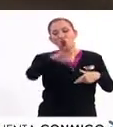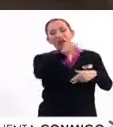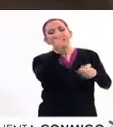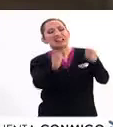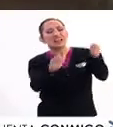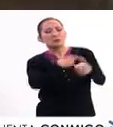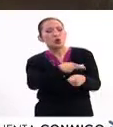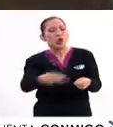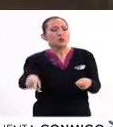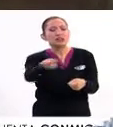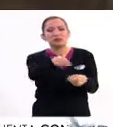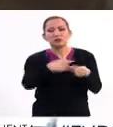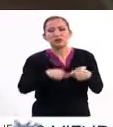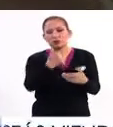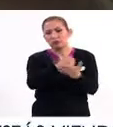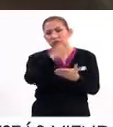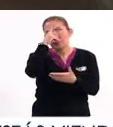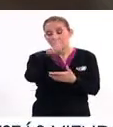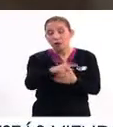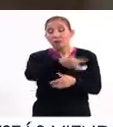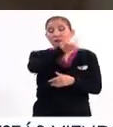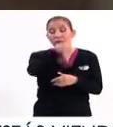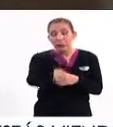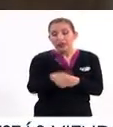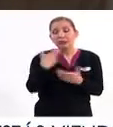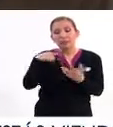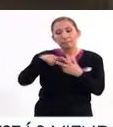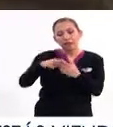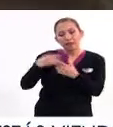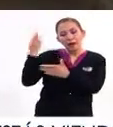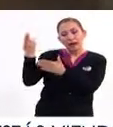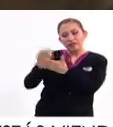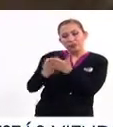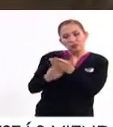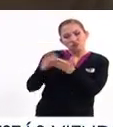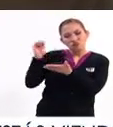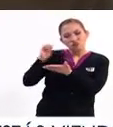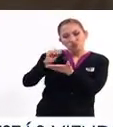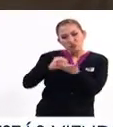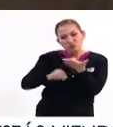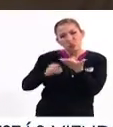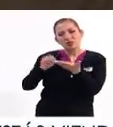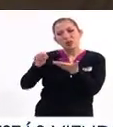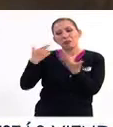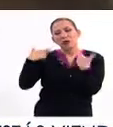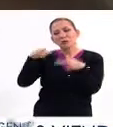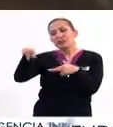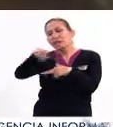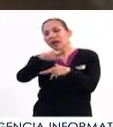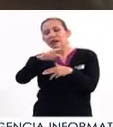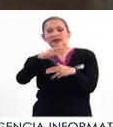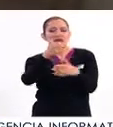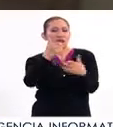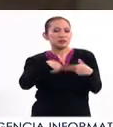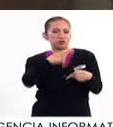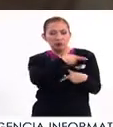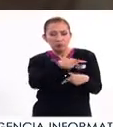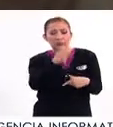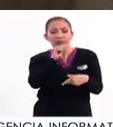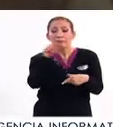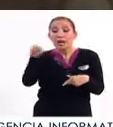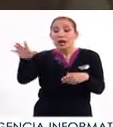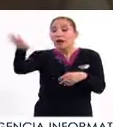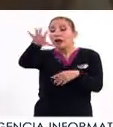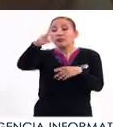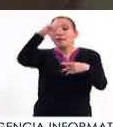a la clase baja de la Ciudad de México, sino representa a la población de México, y ahora cualquier grabado de Posada en la actualidad representa pues lo que somos, nos representa a nosotros